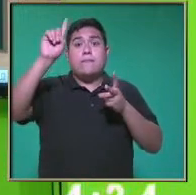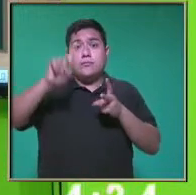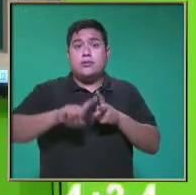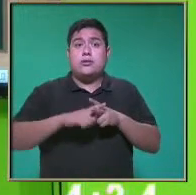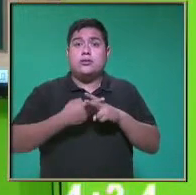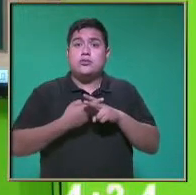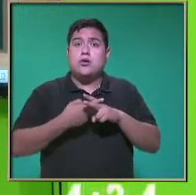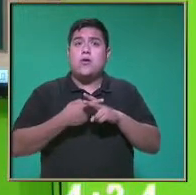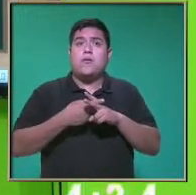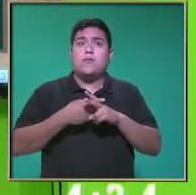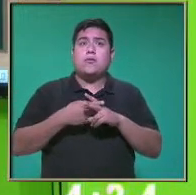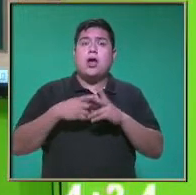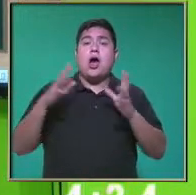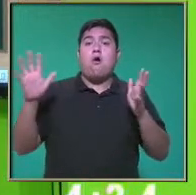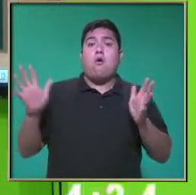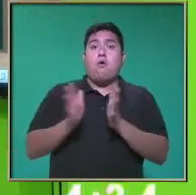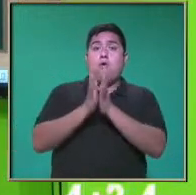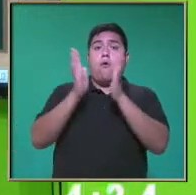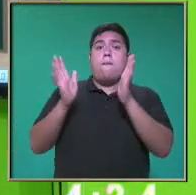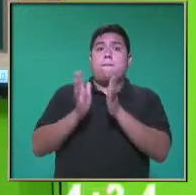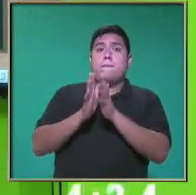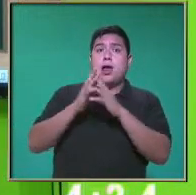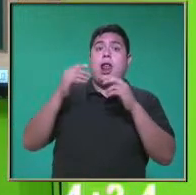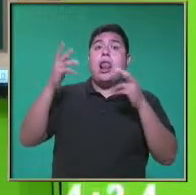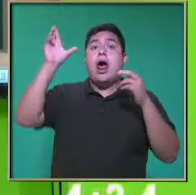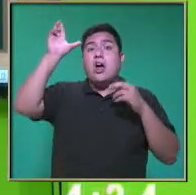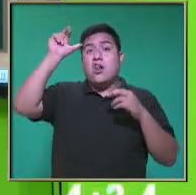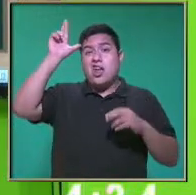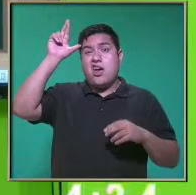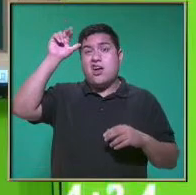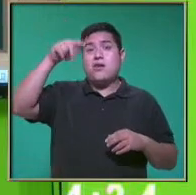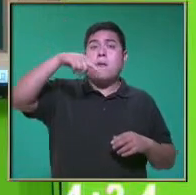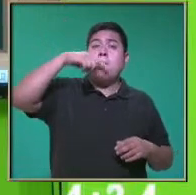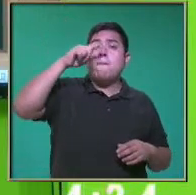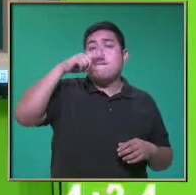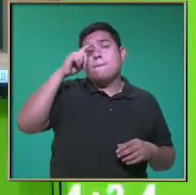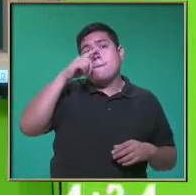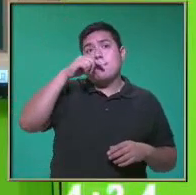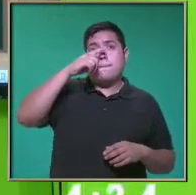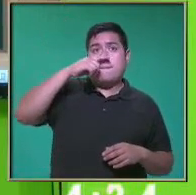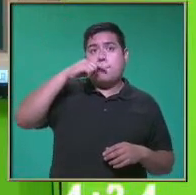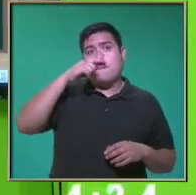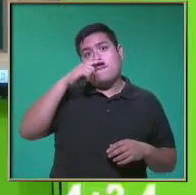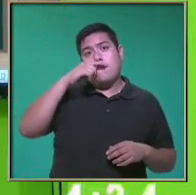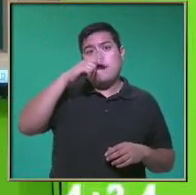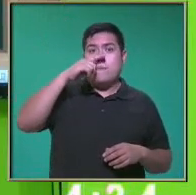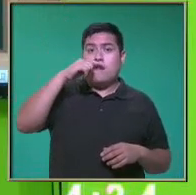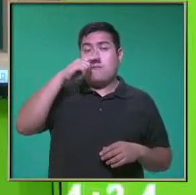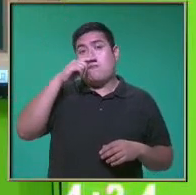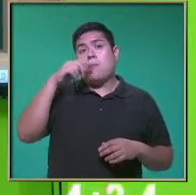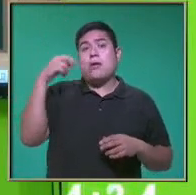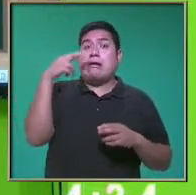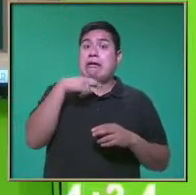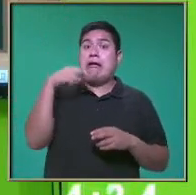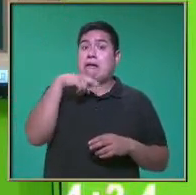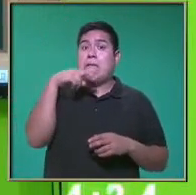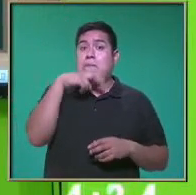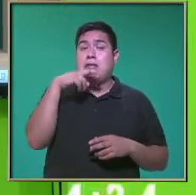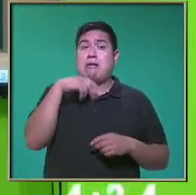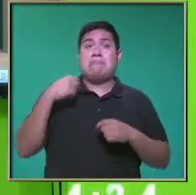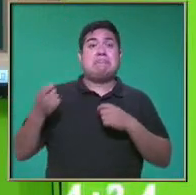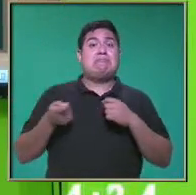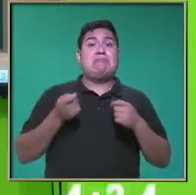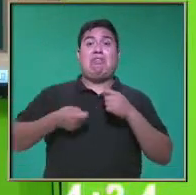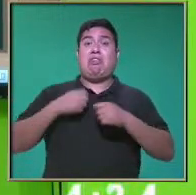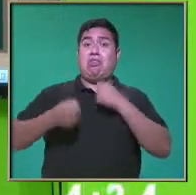was a very fast hare that boasted about how fast he could run. Tenemos que había una liebre muy rápida que presumía de